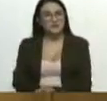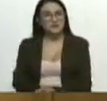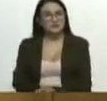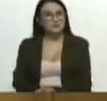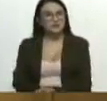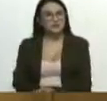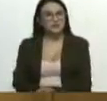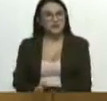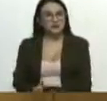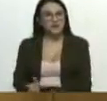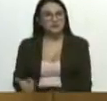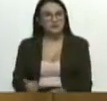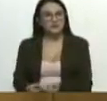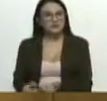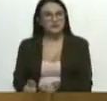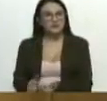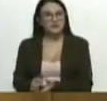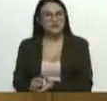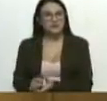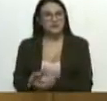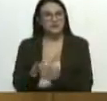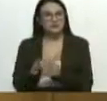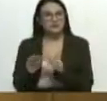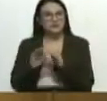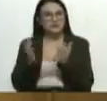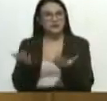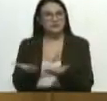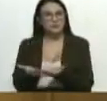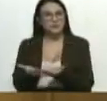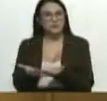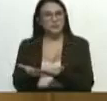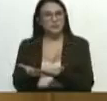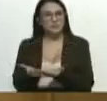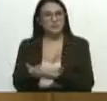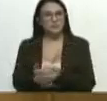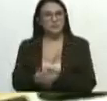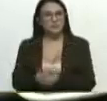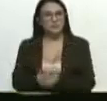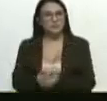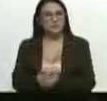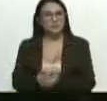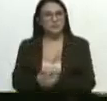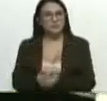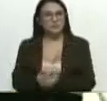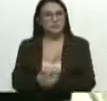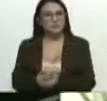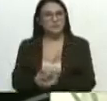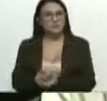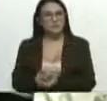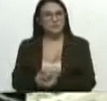las personas e instituciones decentes del planeta se sumen a la campaña por su liberación.